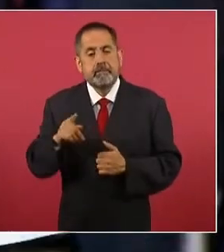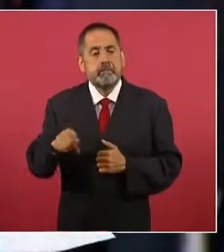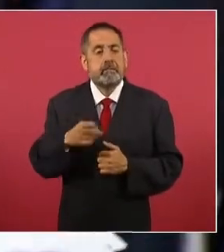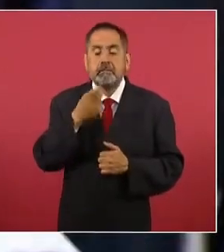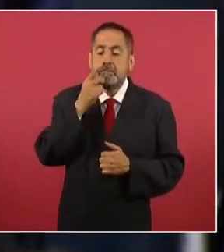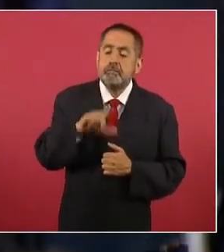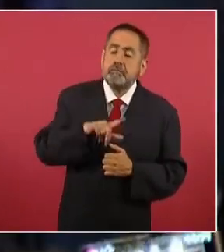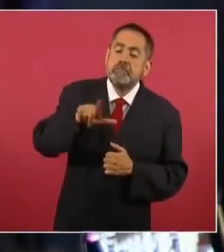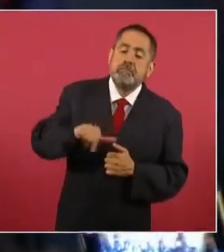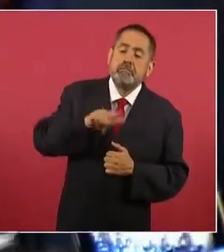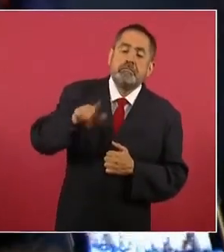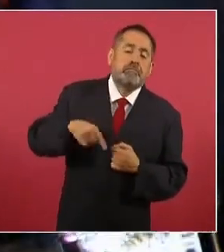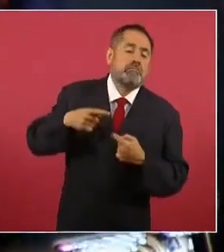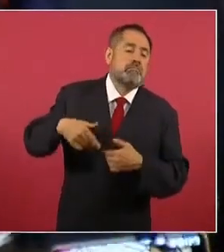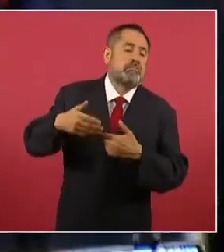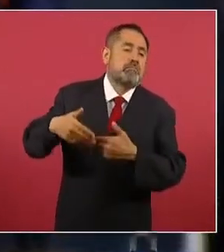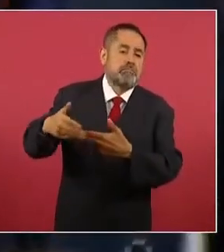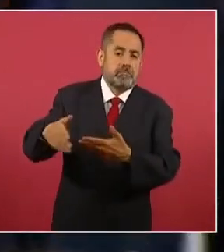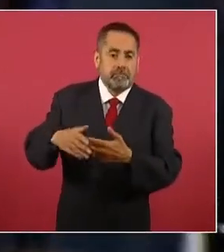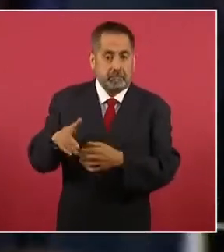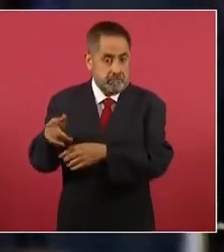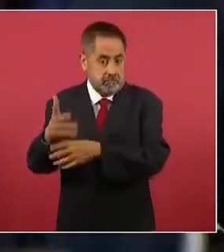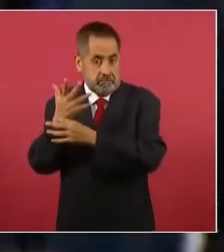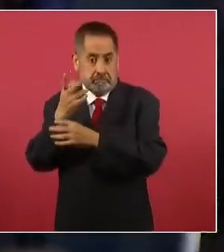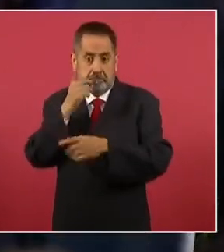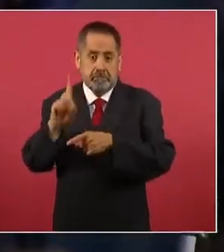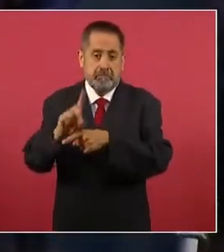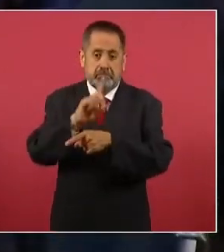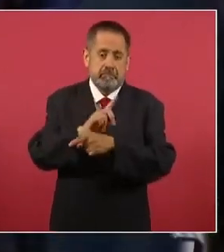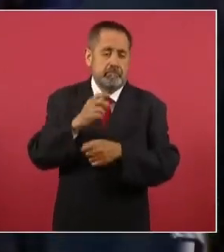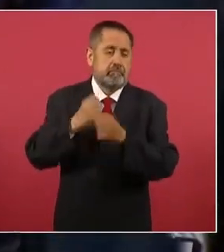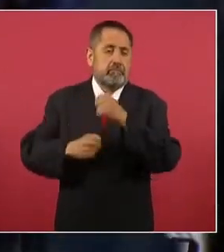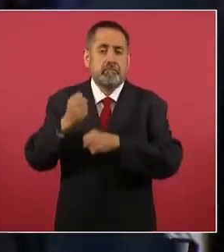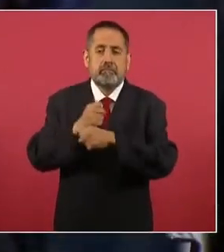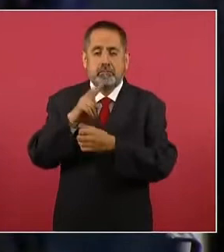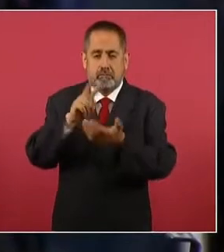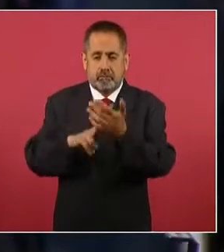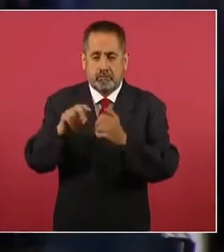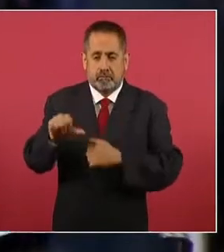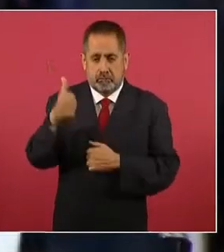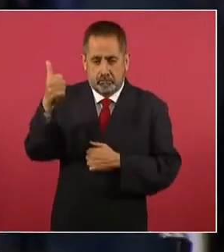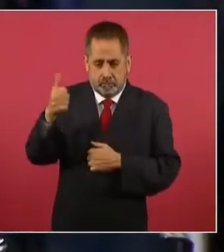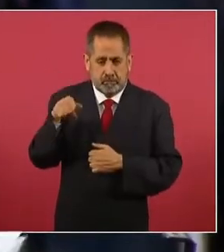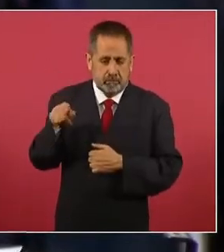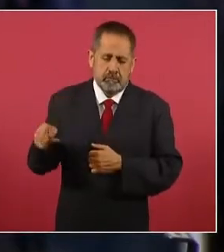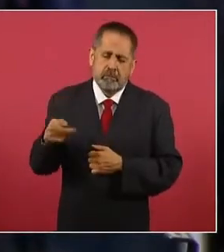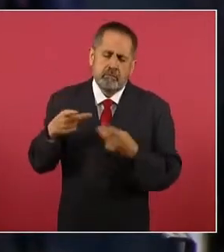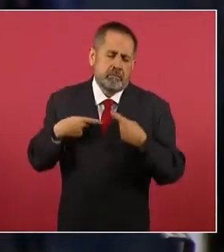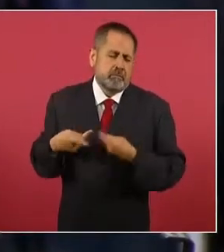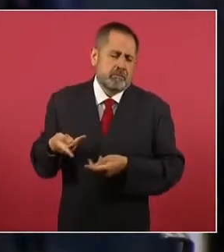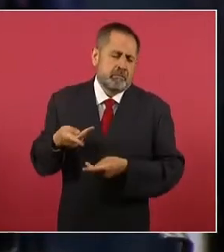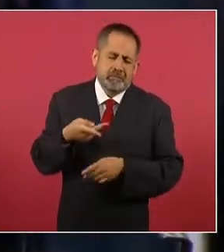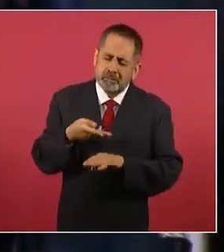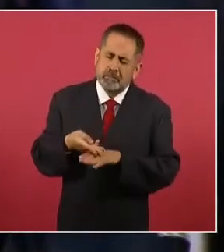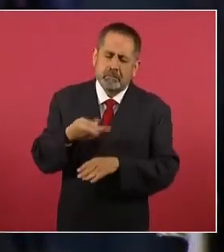largas desde el 2011, que ellos afirman, es gente muy humilde, que les han destrozado sus